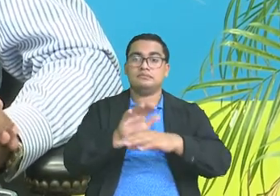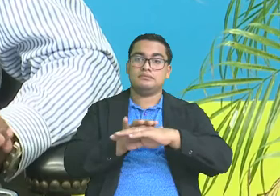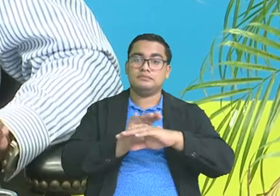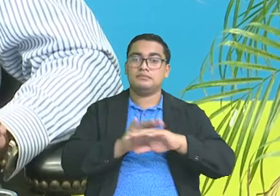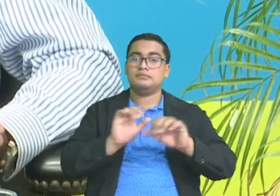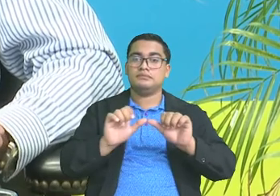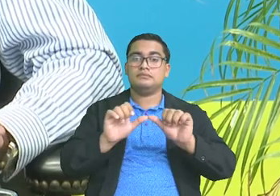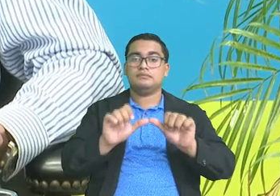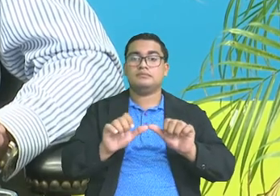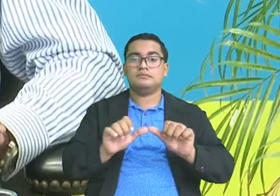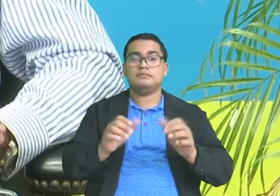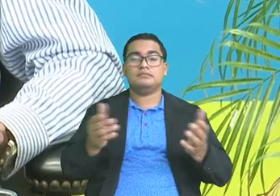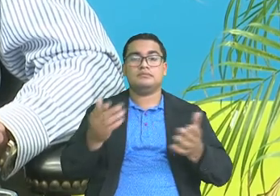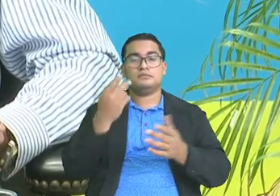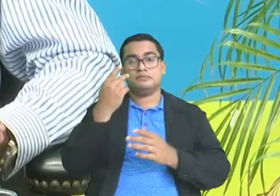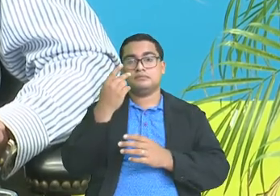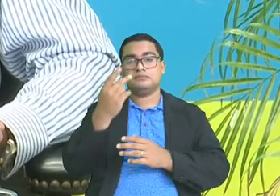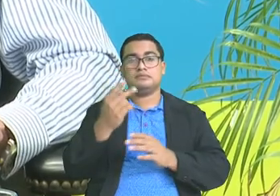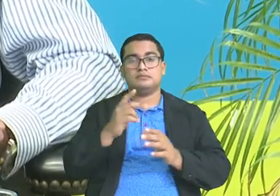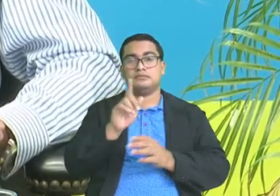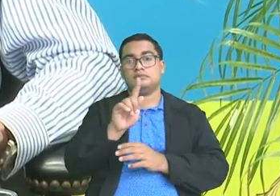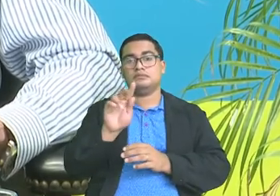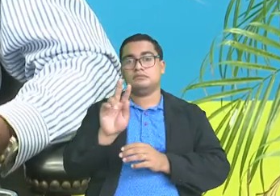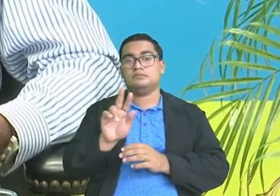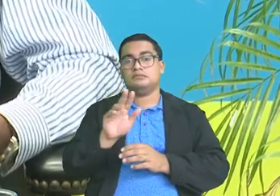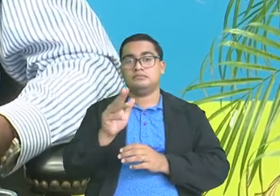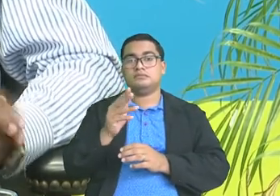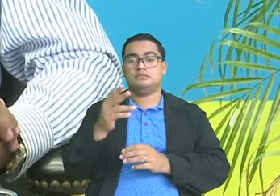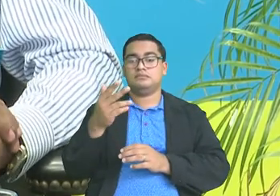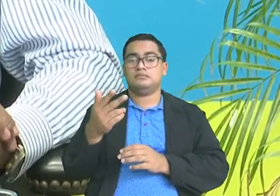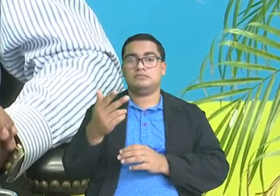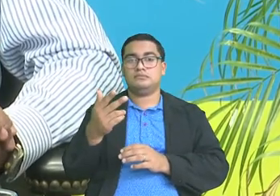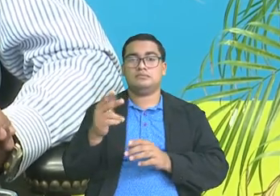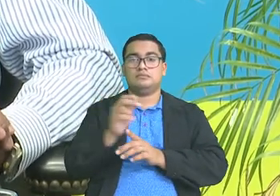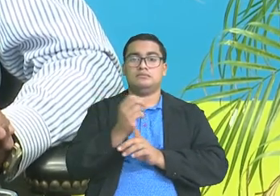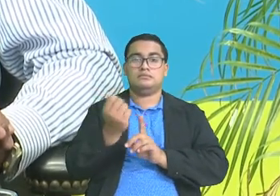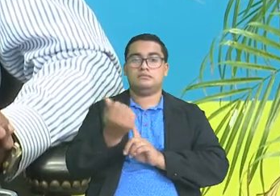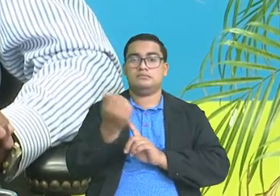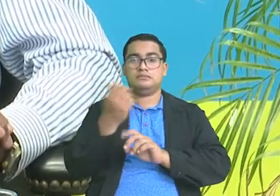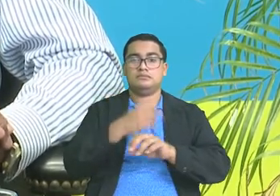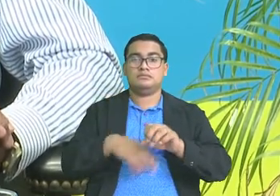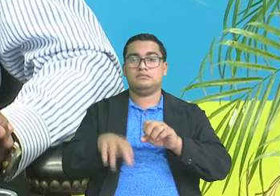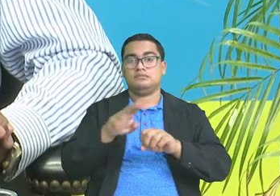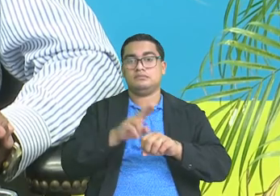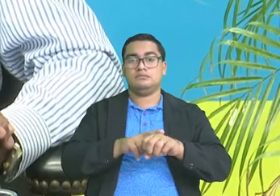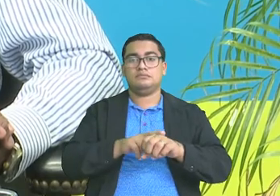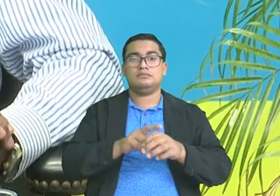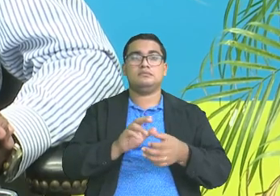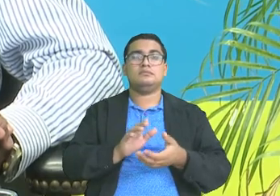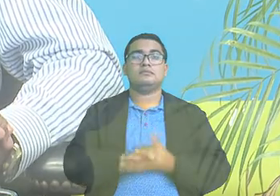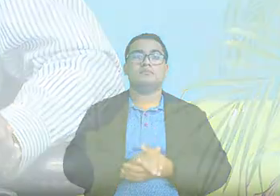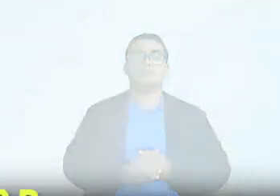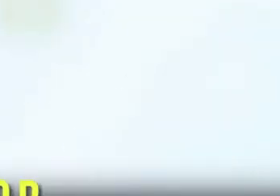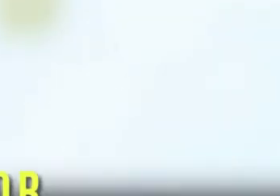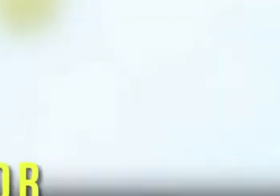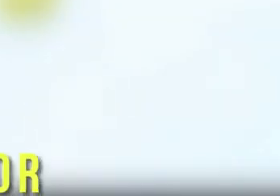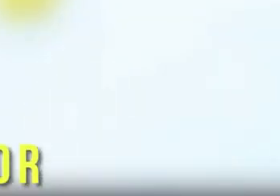que continúe en la excelente programación del canal parlamentario, el canal 98, el canal de la Asamblea Nacional.